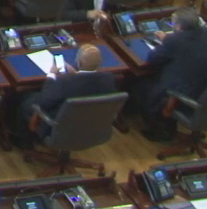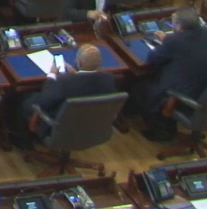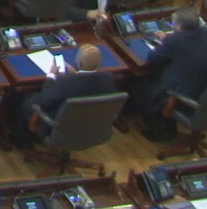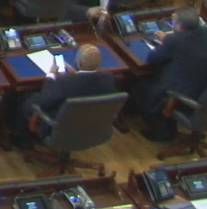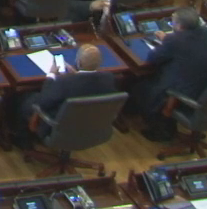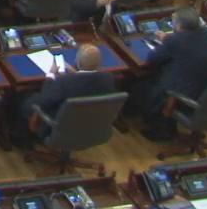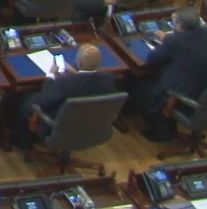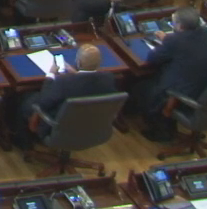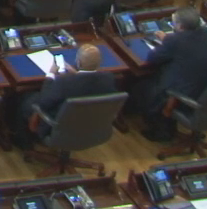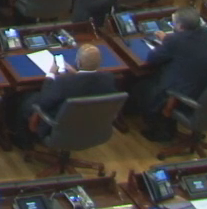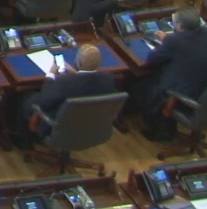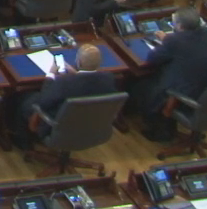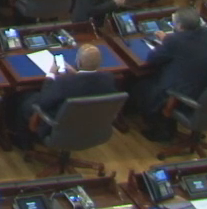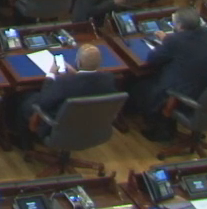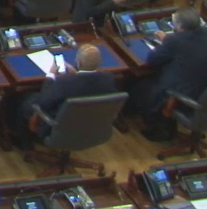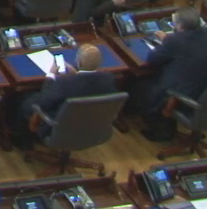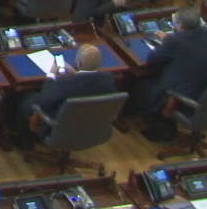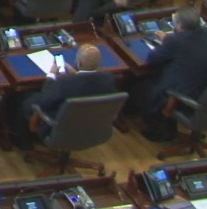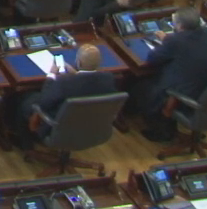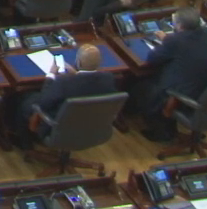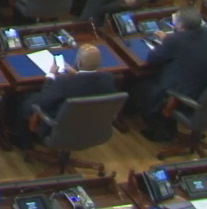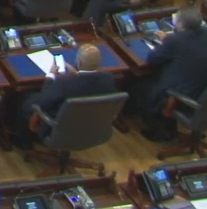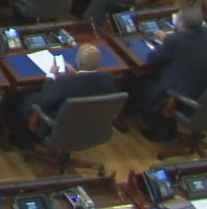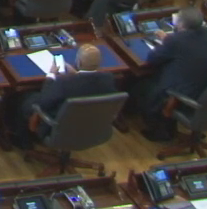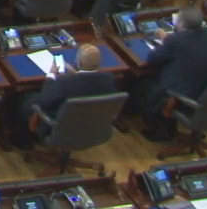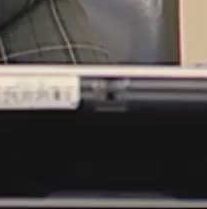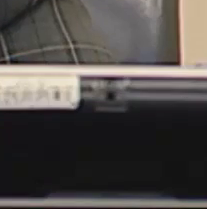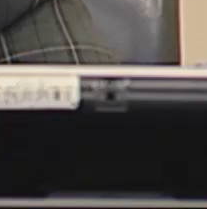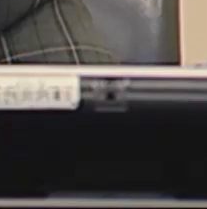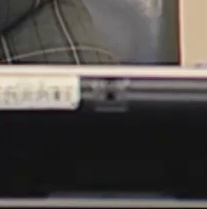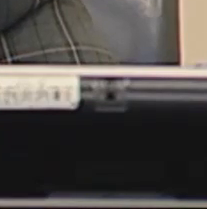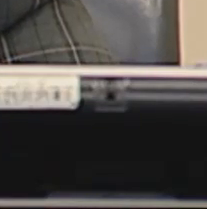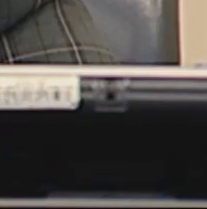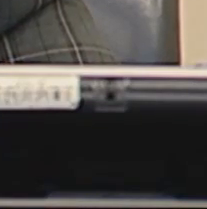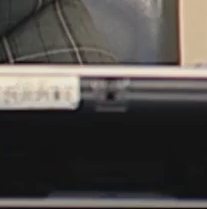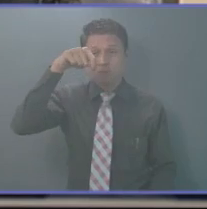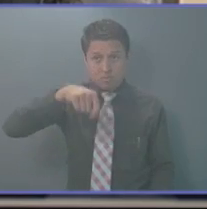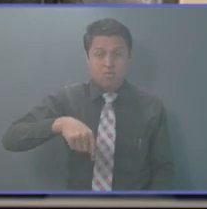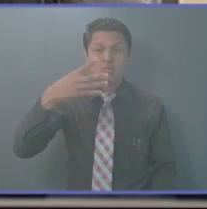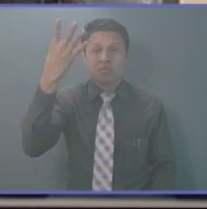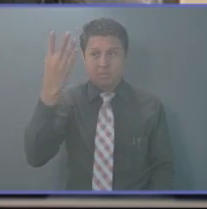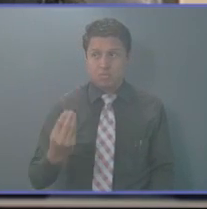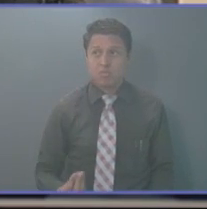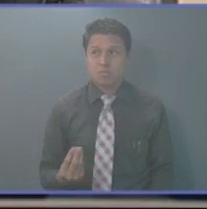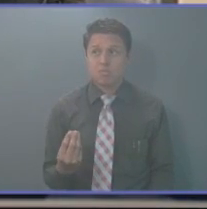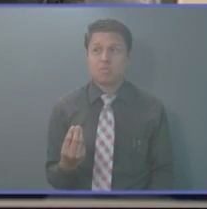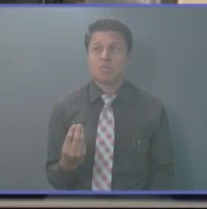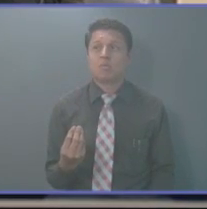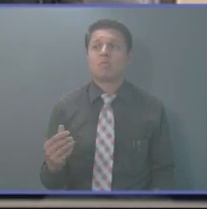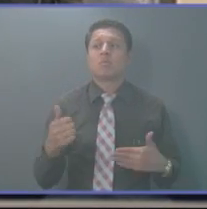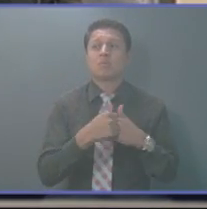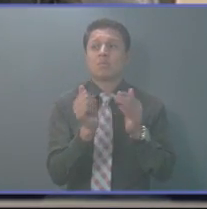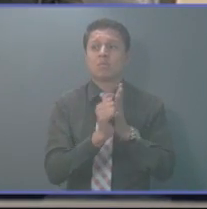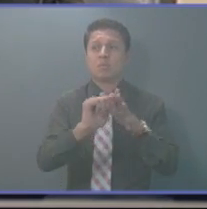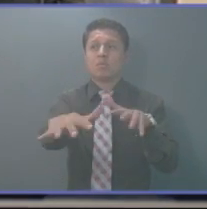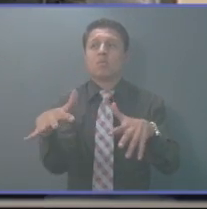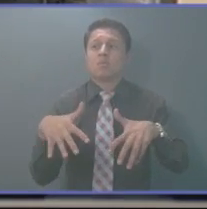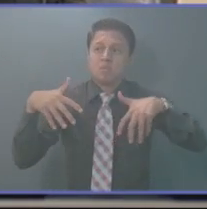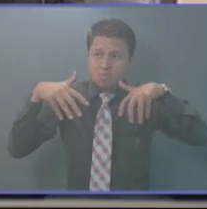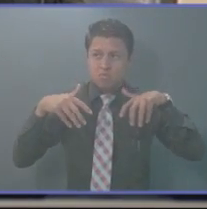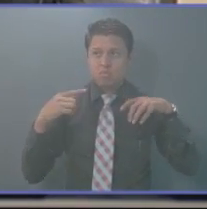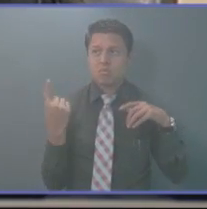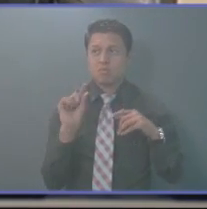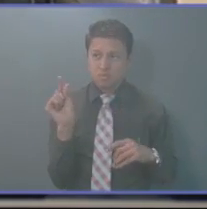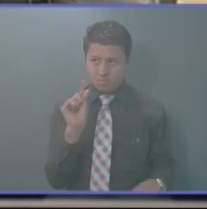del conocimiento a los coordinadores de grupos parlamentarios que este día en el pleno legislativo solo se